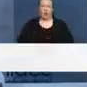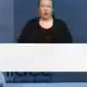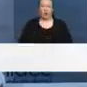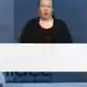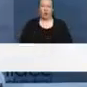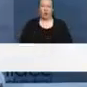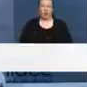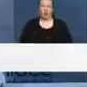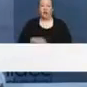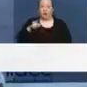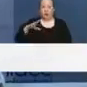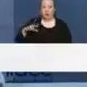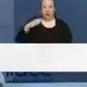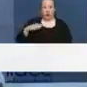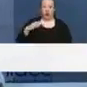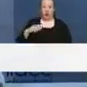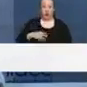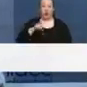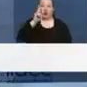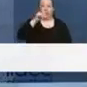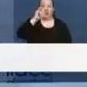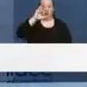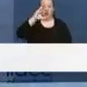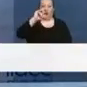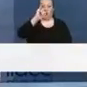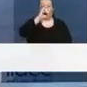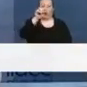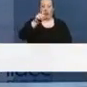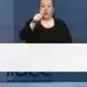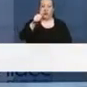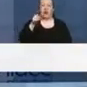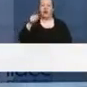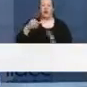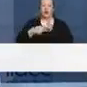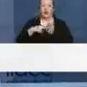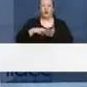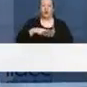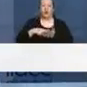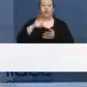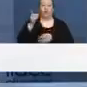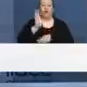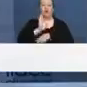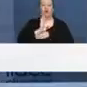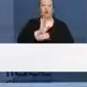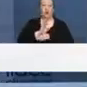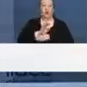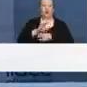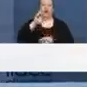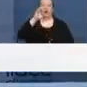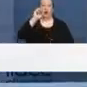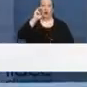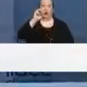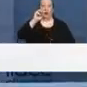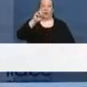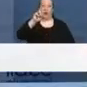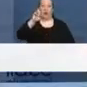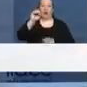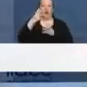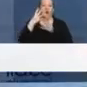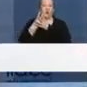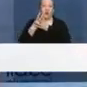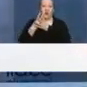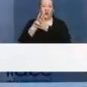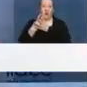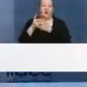este señor chicaiza no es el testigo por el cual pablo romero está preso y me sacaron orden de prisión a mí